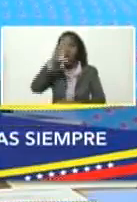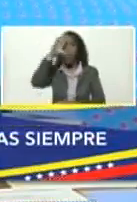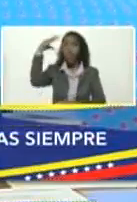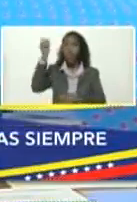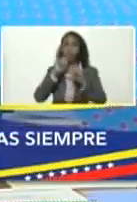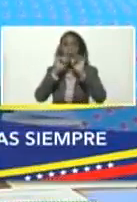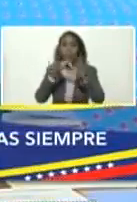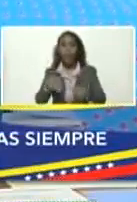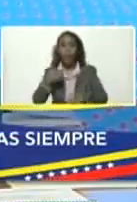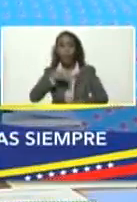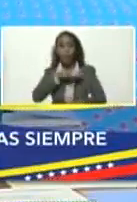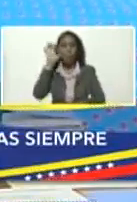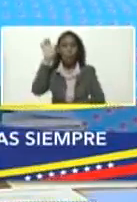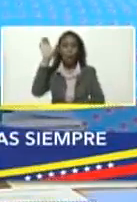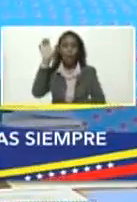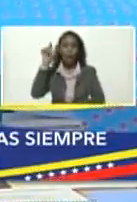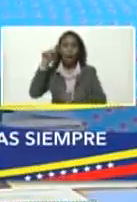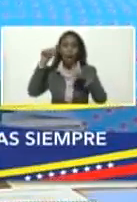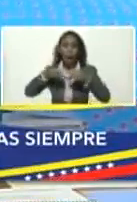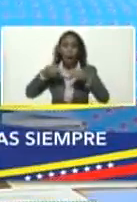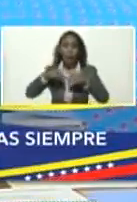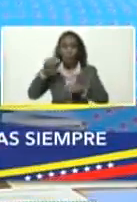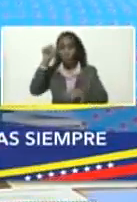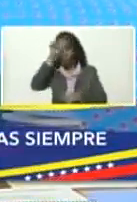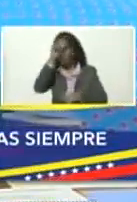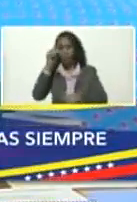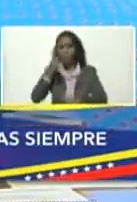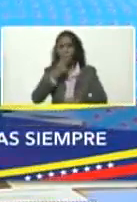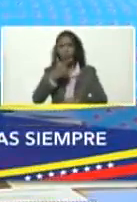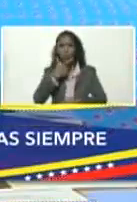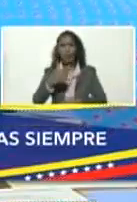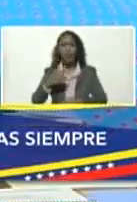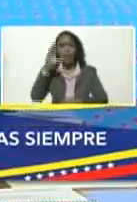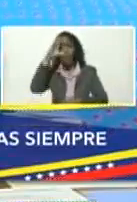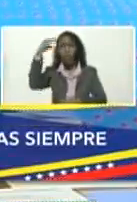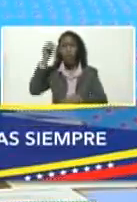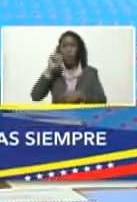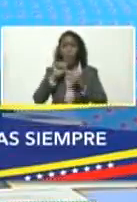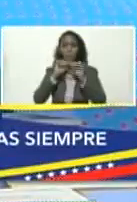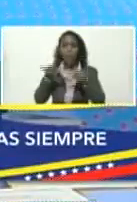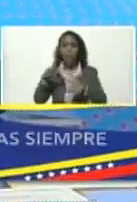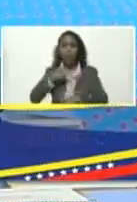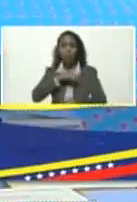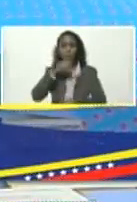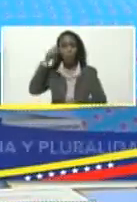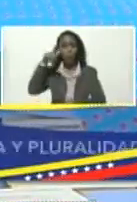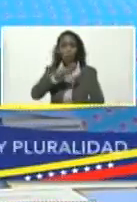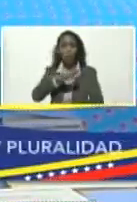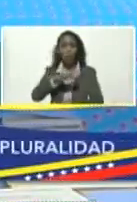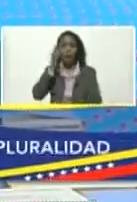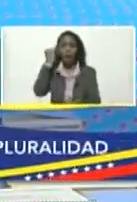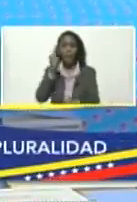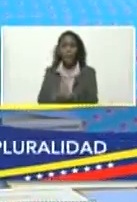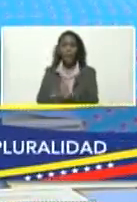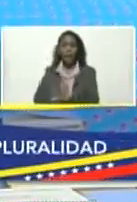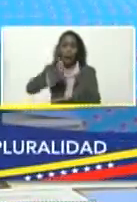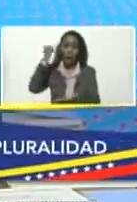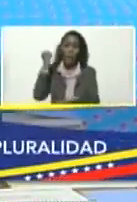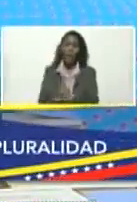bendiga nuestra patria. Este domingo hermoso, que Dios bendiga a nuestro pueblo. Amén,